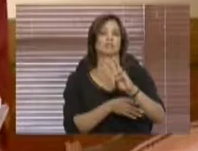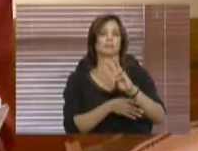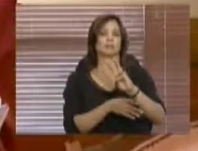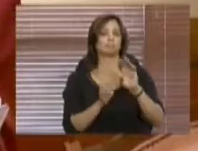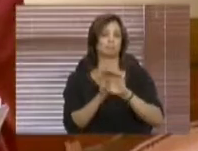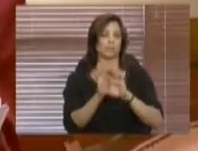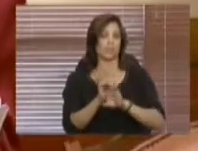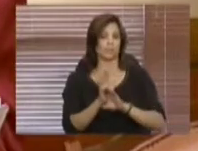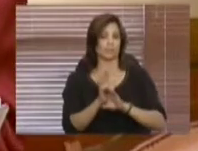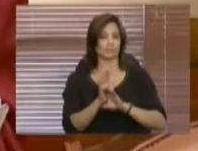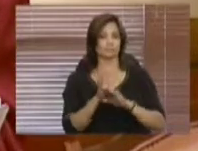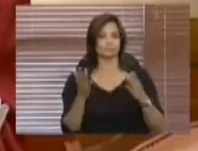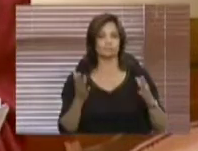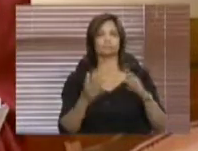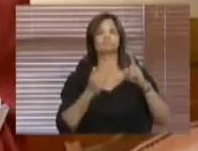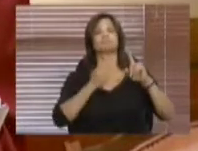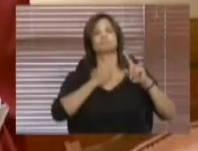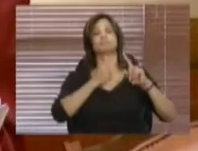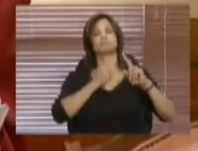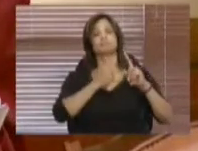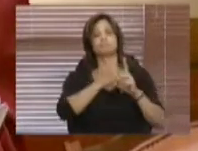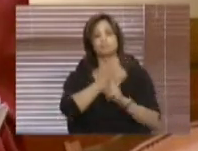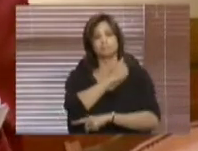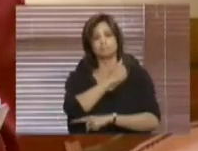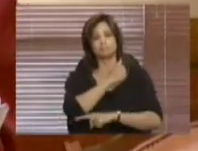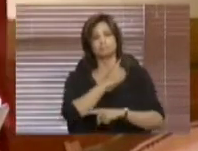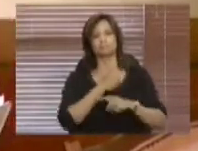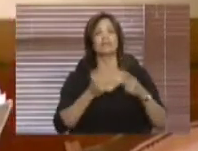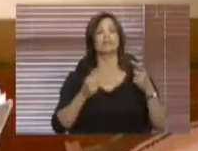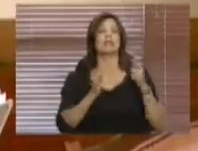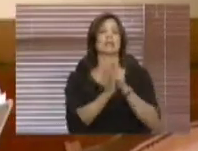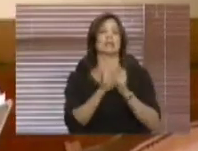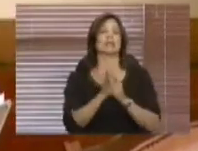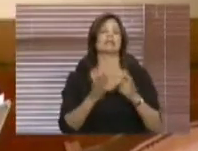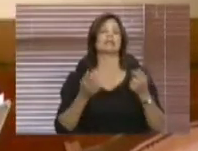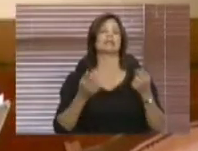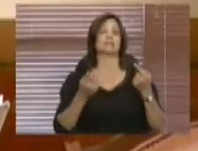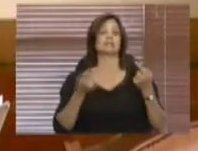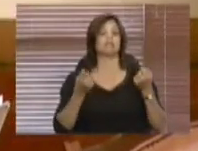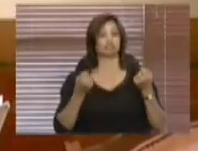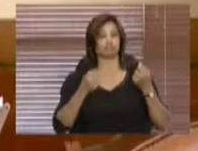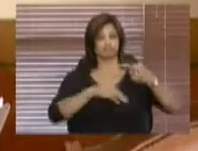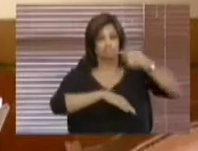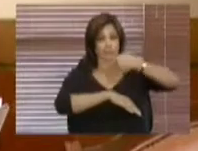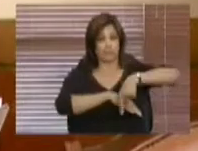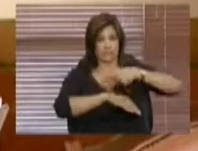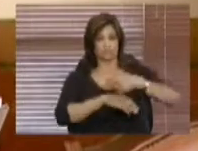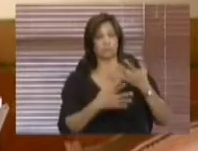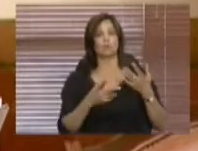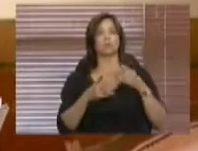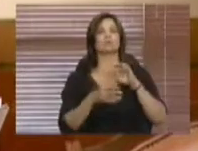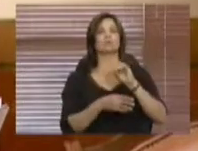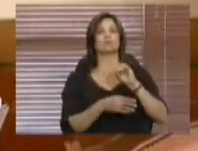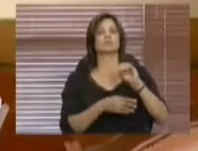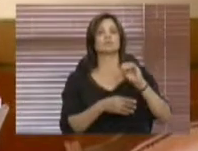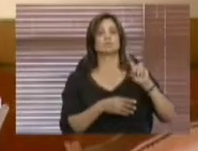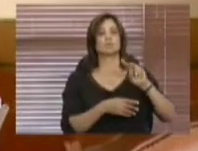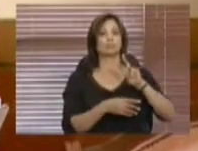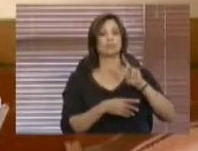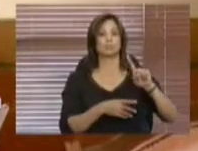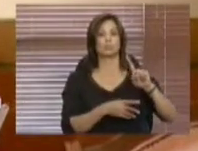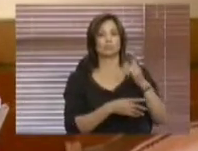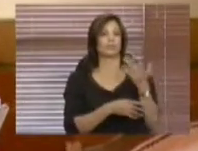sustantivo. Sanciones en la ley de tránsito. El tribunal determinó en la sentencia